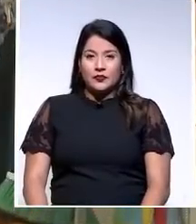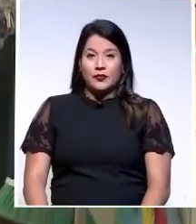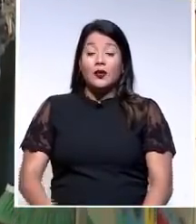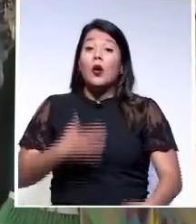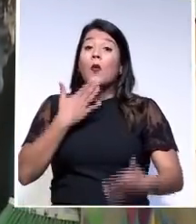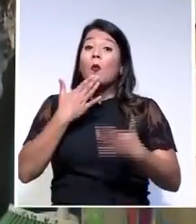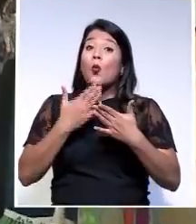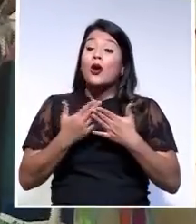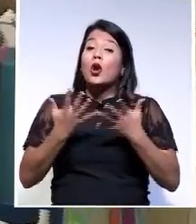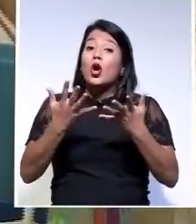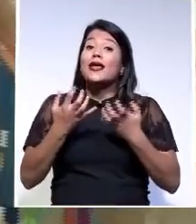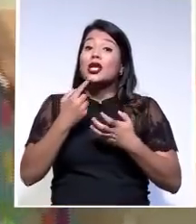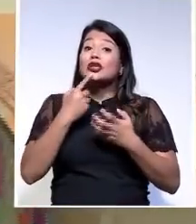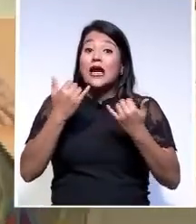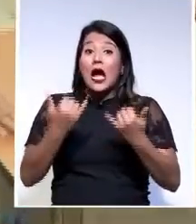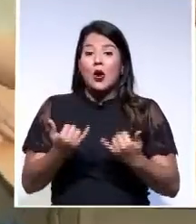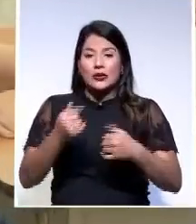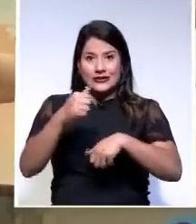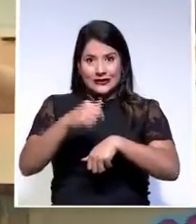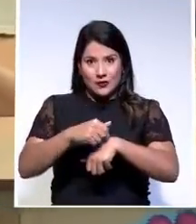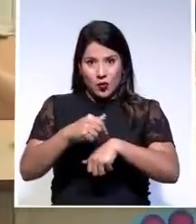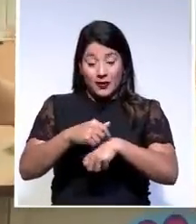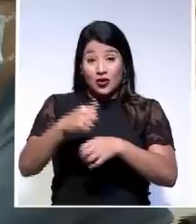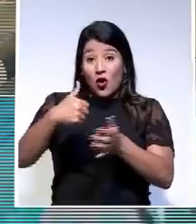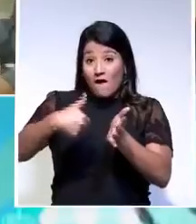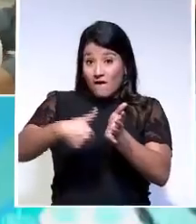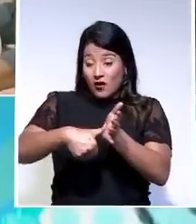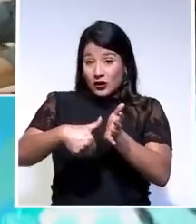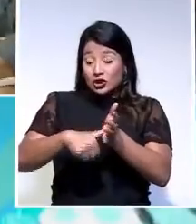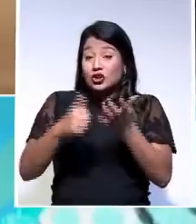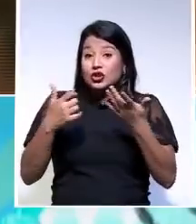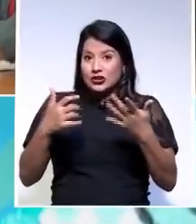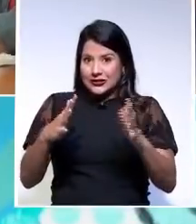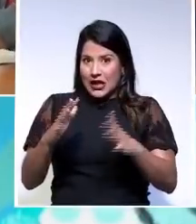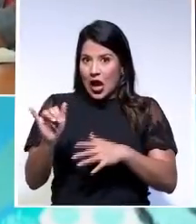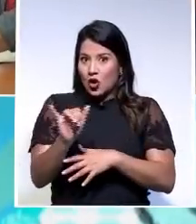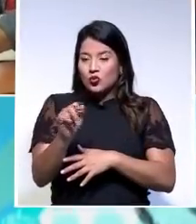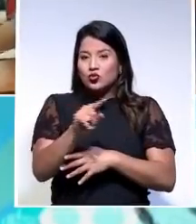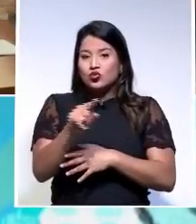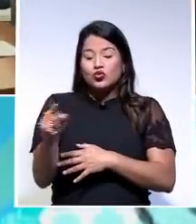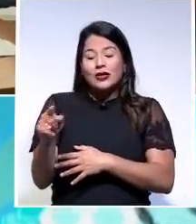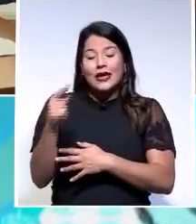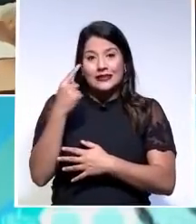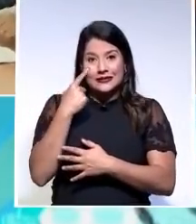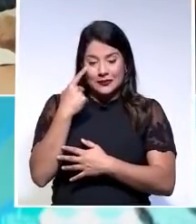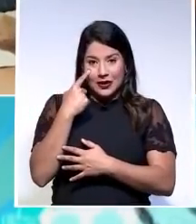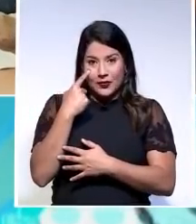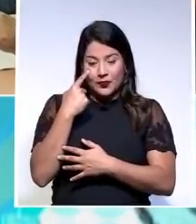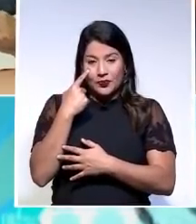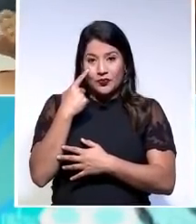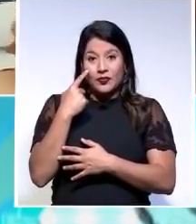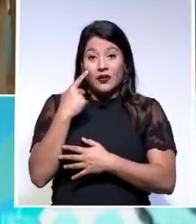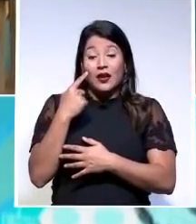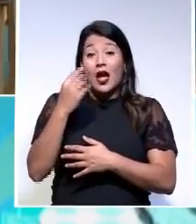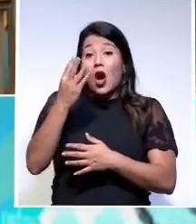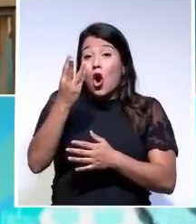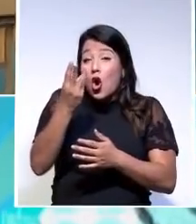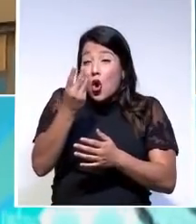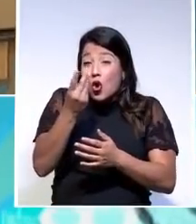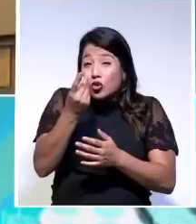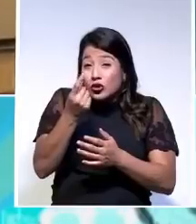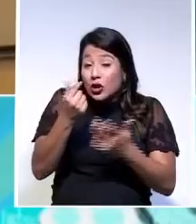Bueno, decirles que en ese momento la votación, ya como ustedes inclusive lo están oyendo por parte de las tendencias, el conteo sí